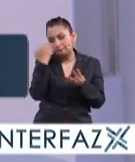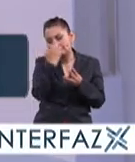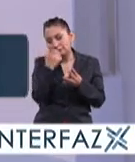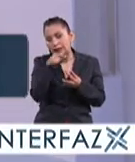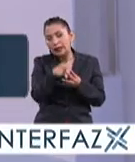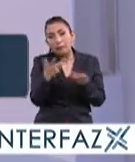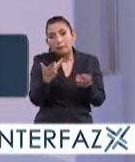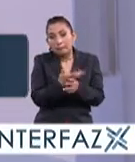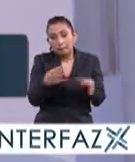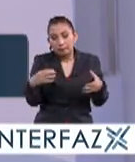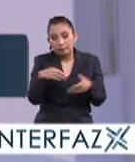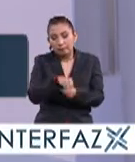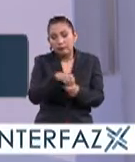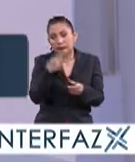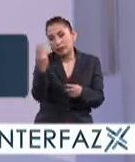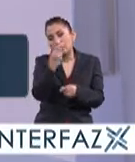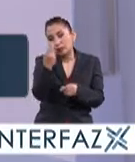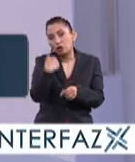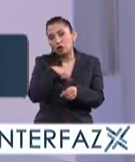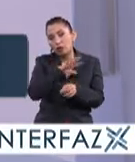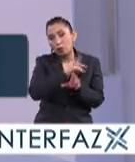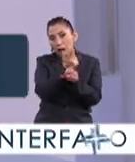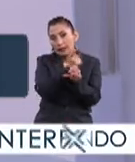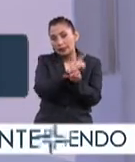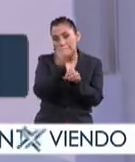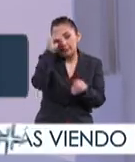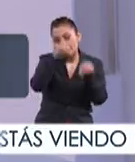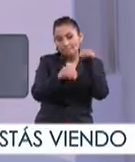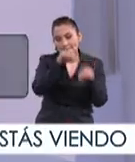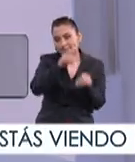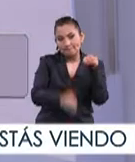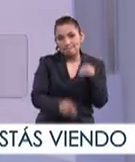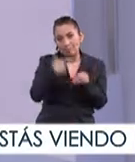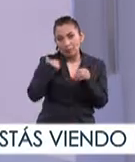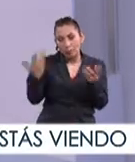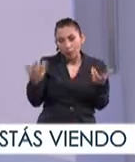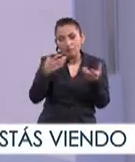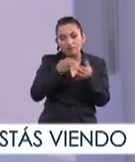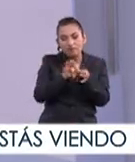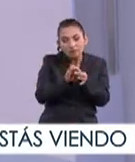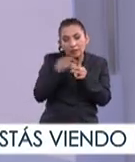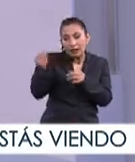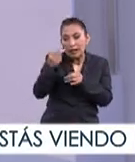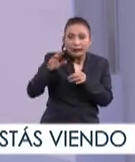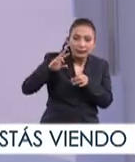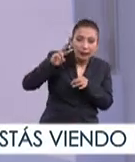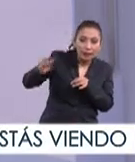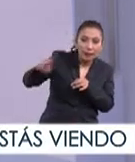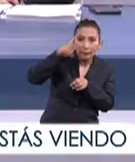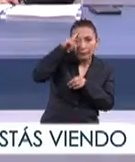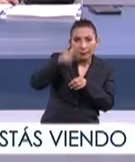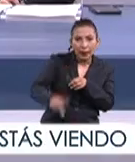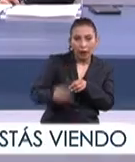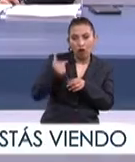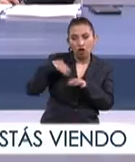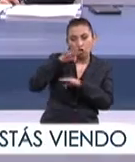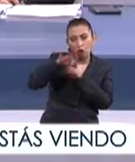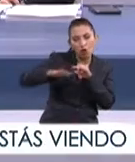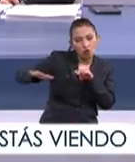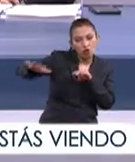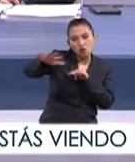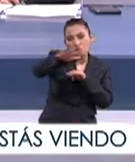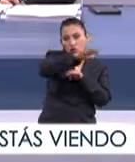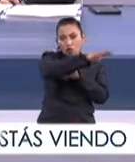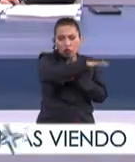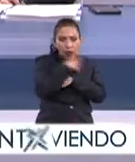Entonces, ¿qué pasó? Necesitábamos nosotros una licenciatura que se adaptara a las necesidades de nuestro país en todo este campo